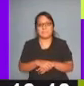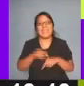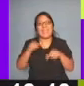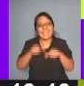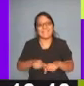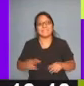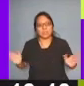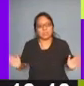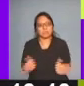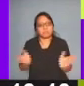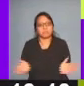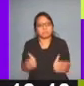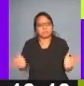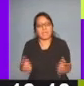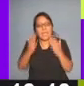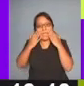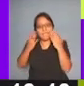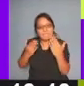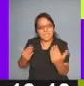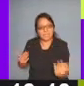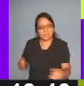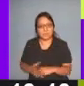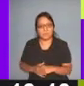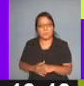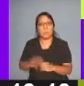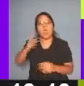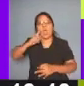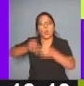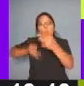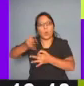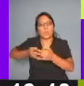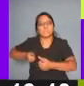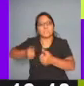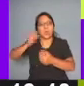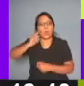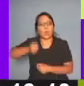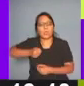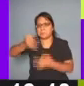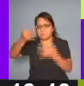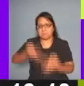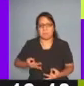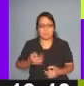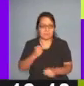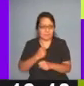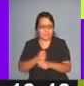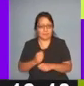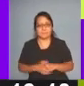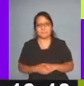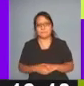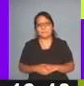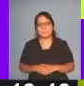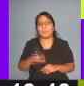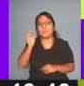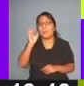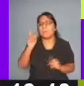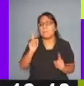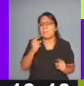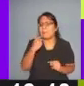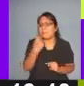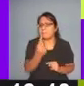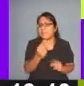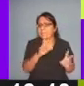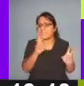de investigaciones a través de esos buenos jueces federales que tenemos nosotros. Última pregunta, por el mismo tema, ¿cuál es la